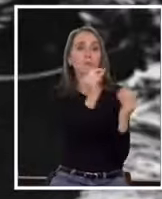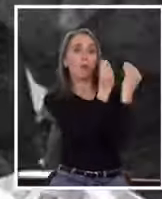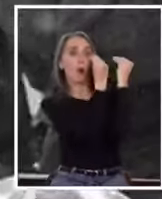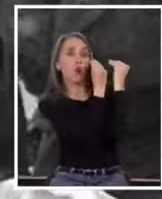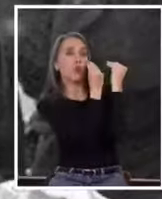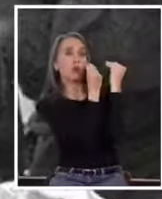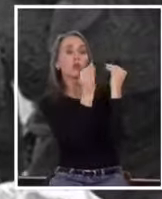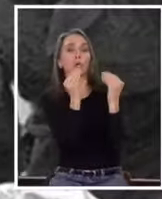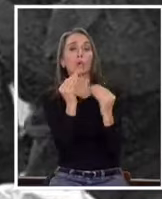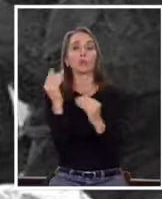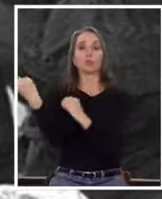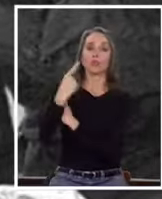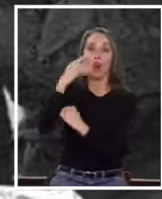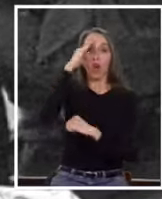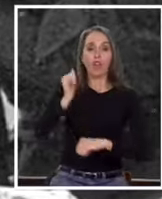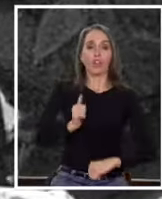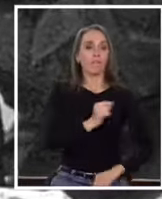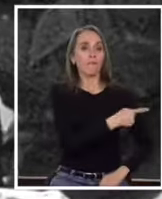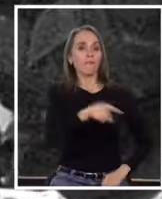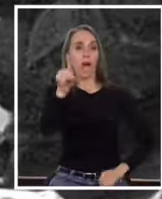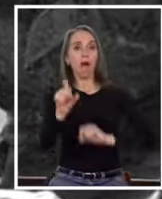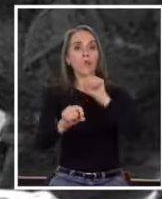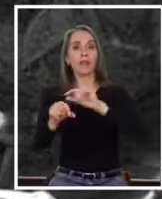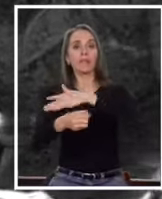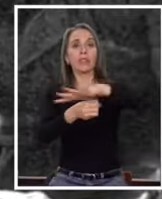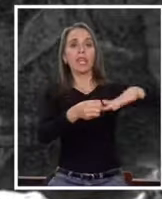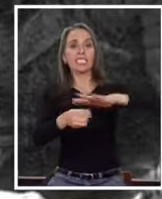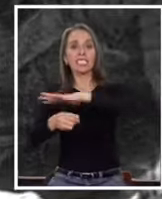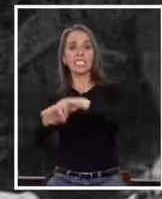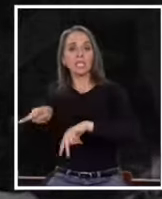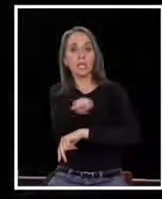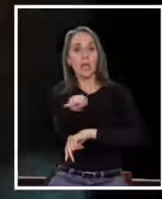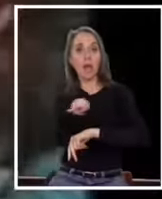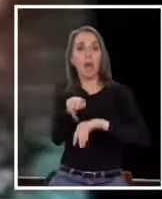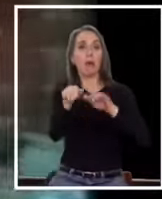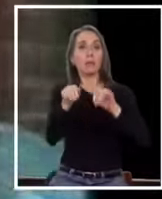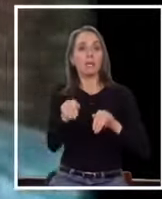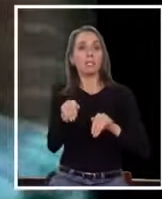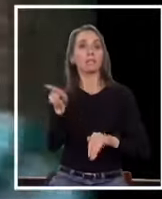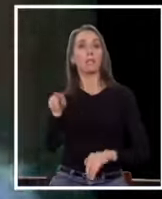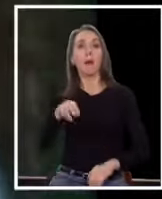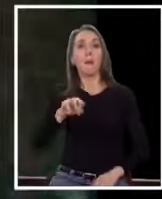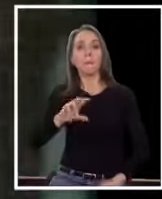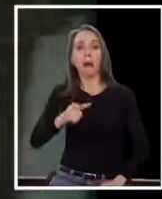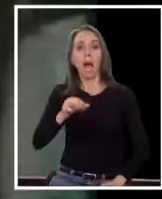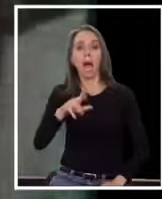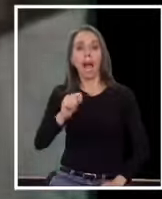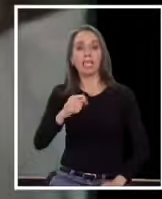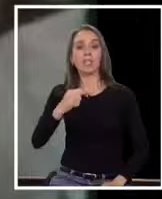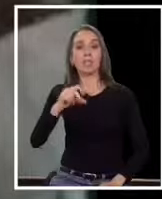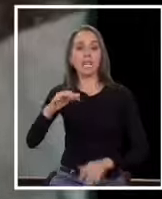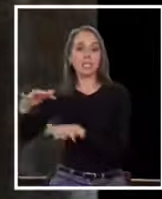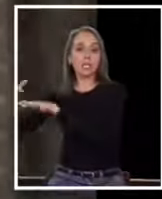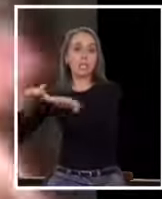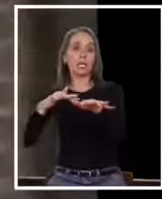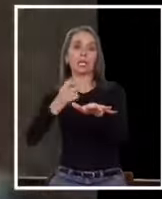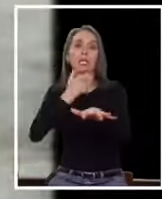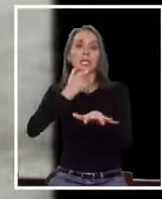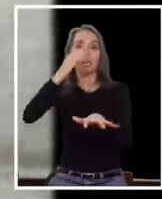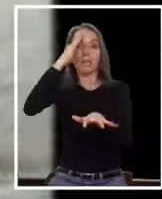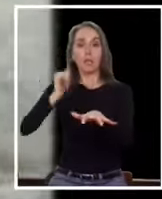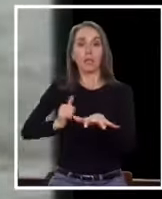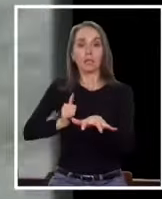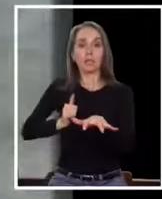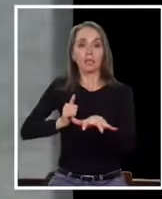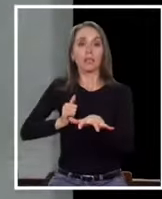preparación y bajo la dictadura eran llamados a defender las islas, las mismas donde Margaret Thatcher dirigió la flota inglesa y el